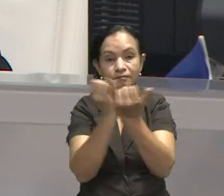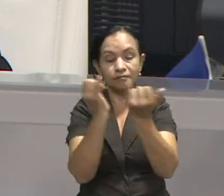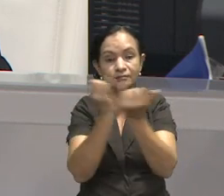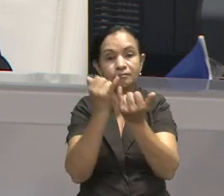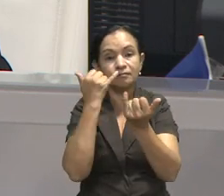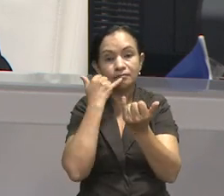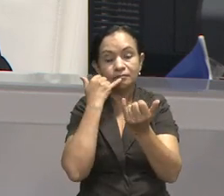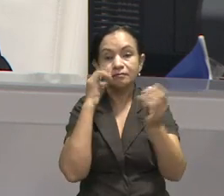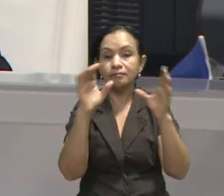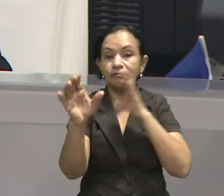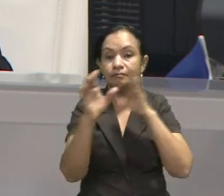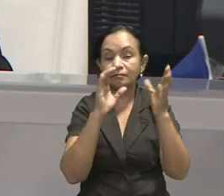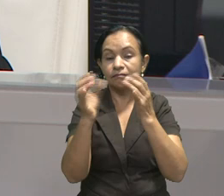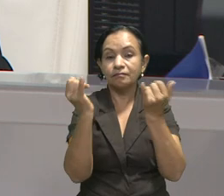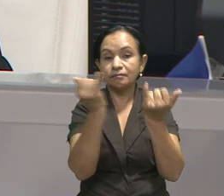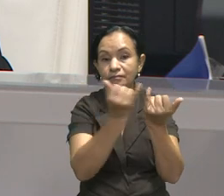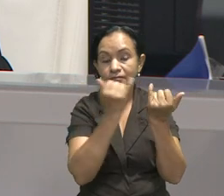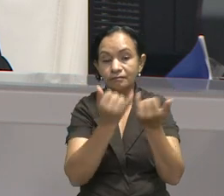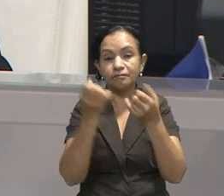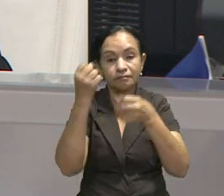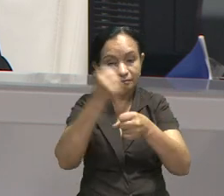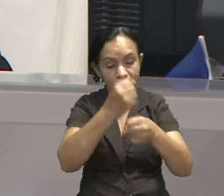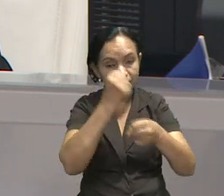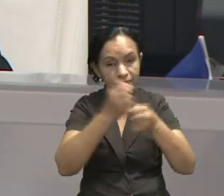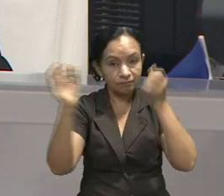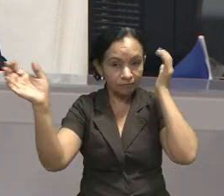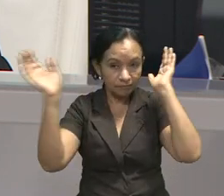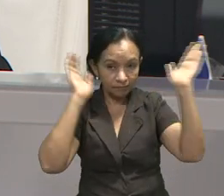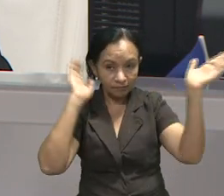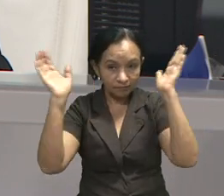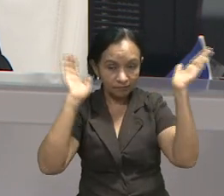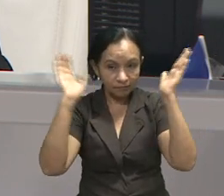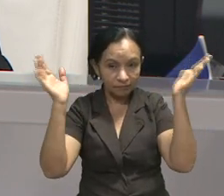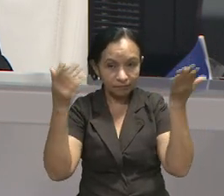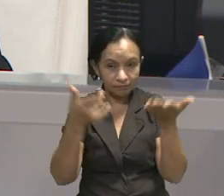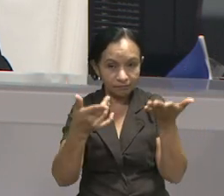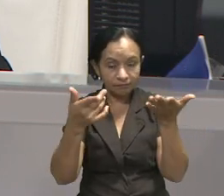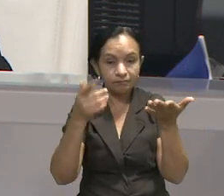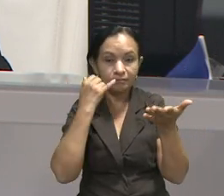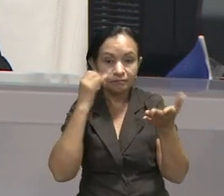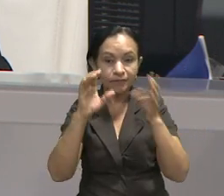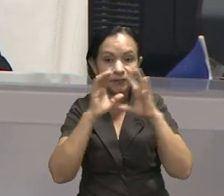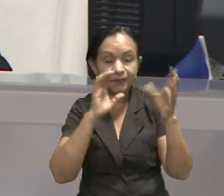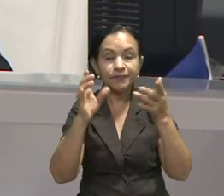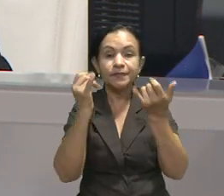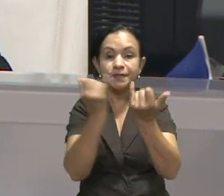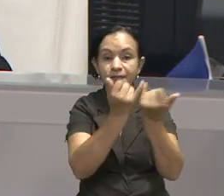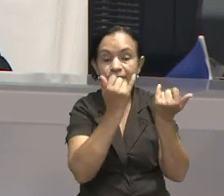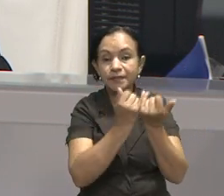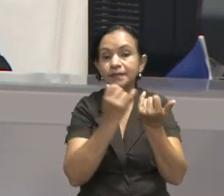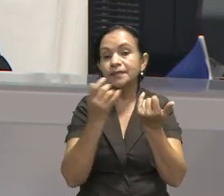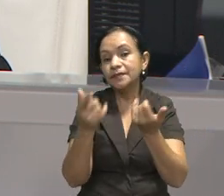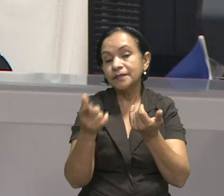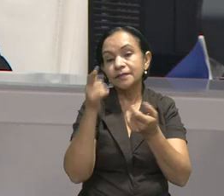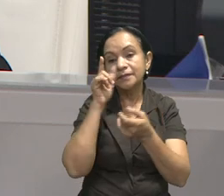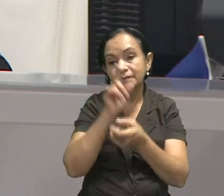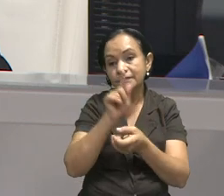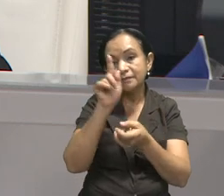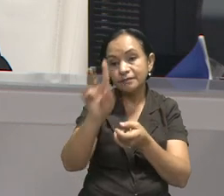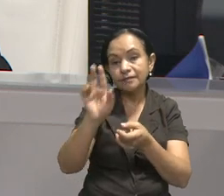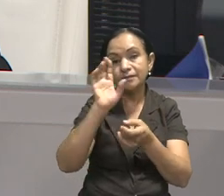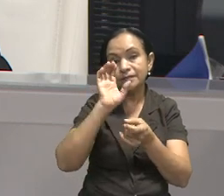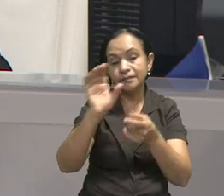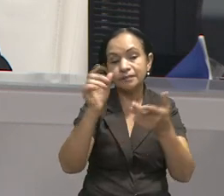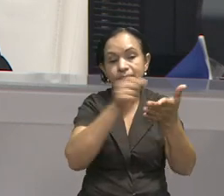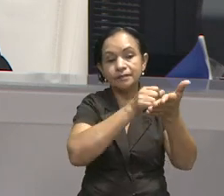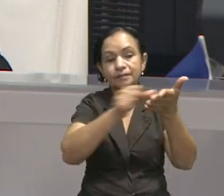y en consideración a la dinámica de los mercados de la red de servicios de telecomunicaciones, servicios de comunicaciones audiovisuales y servicios potables,